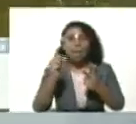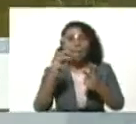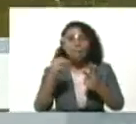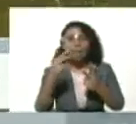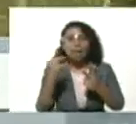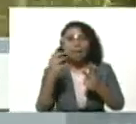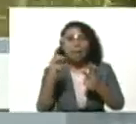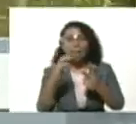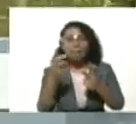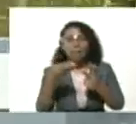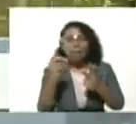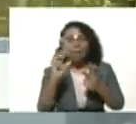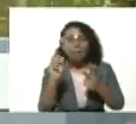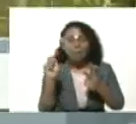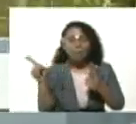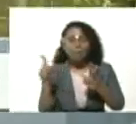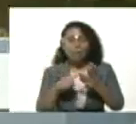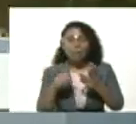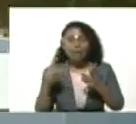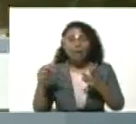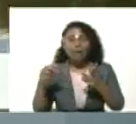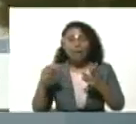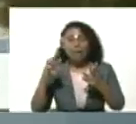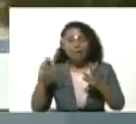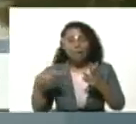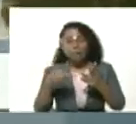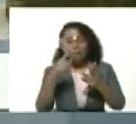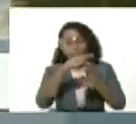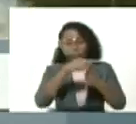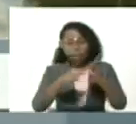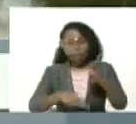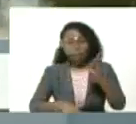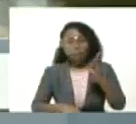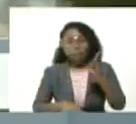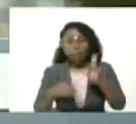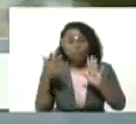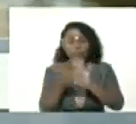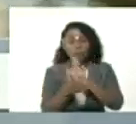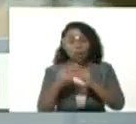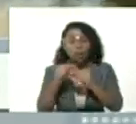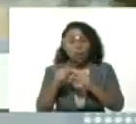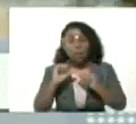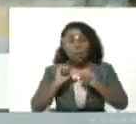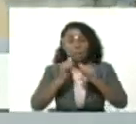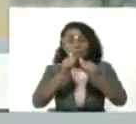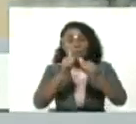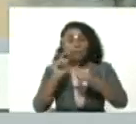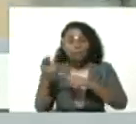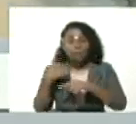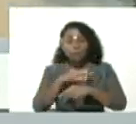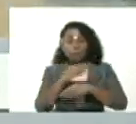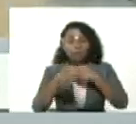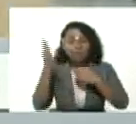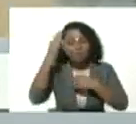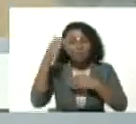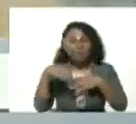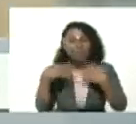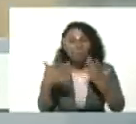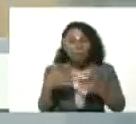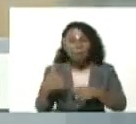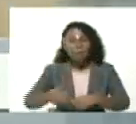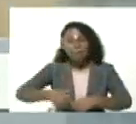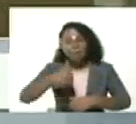Sinaruco, sobre todo en los diques, para nosotros determinar cuáles son los sitios